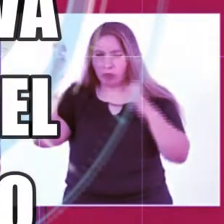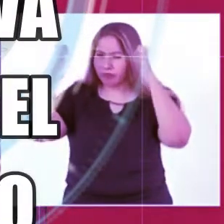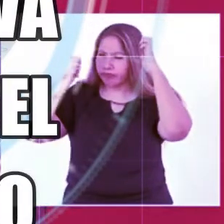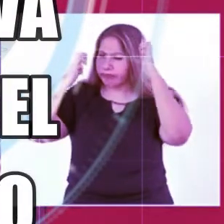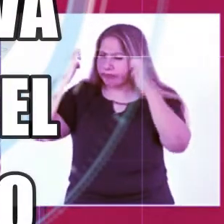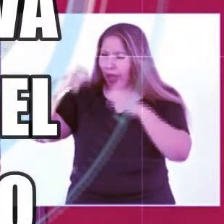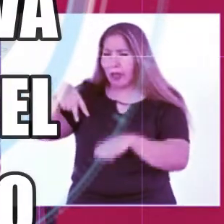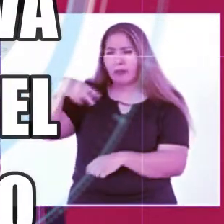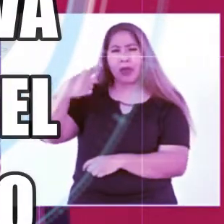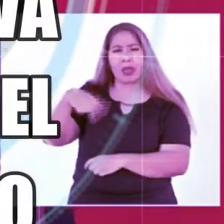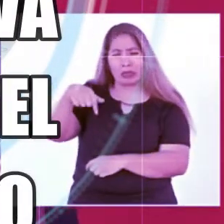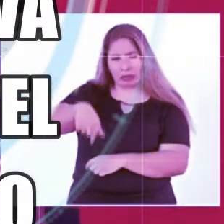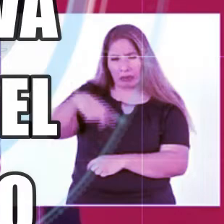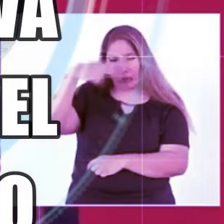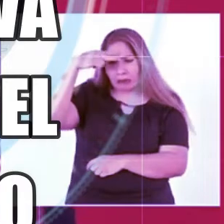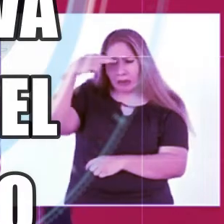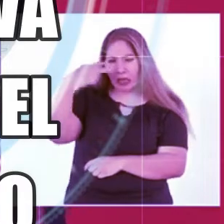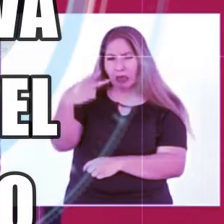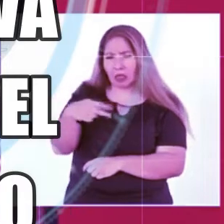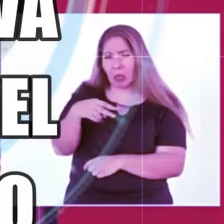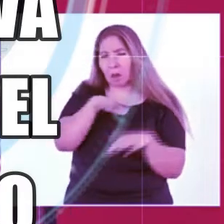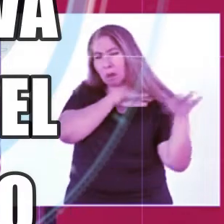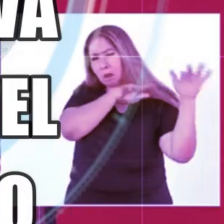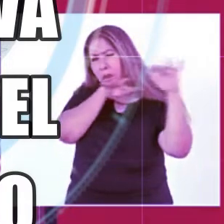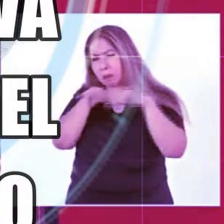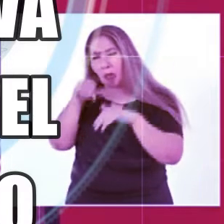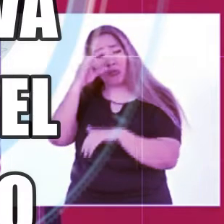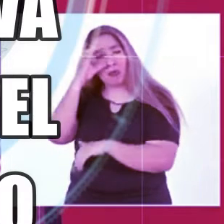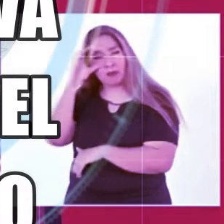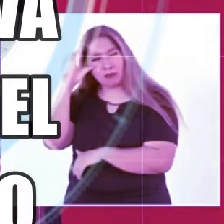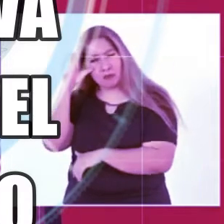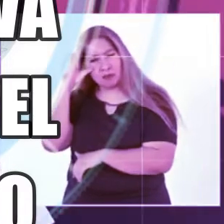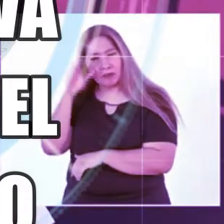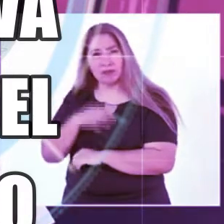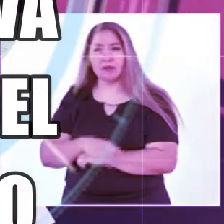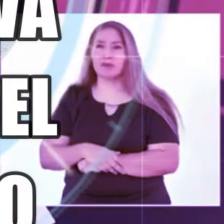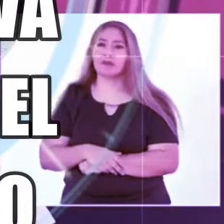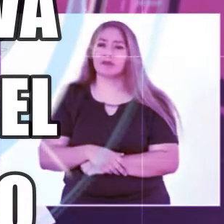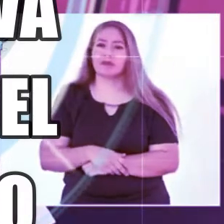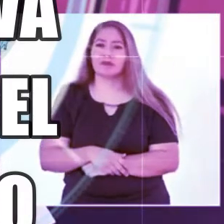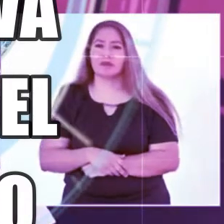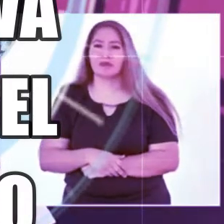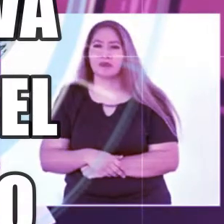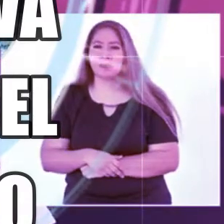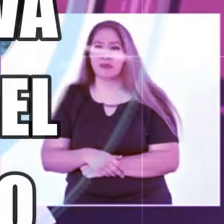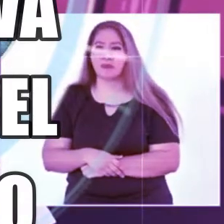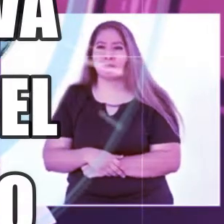embajador en México de la República Popular de China.